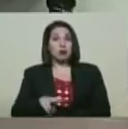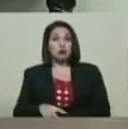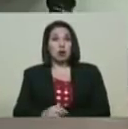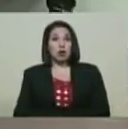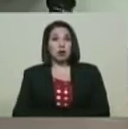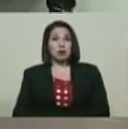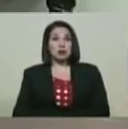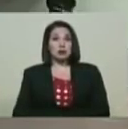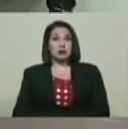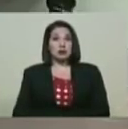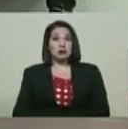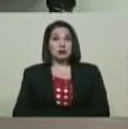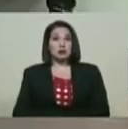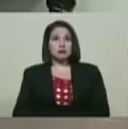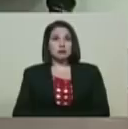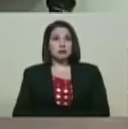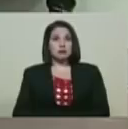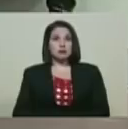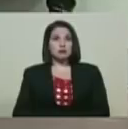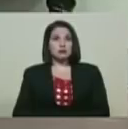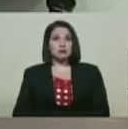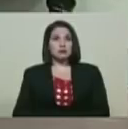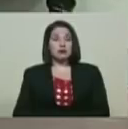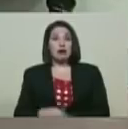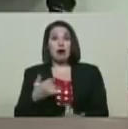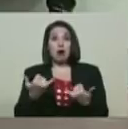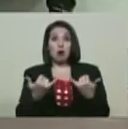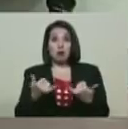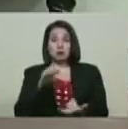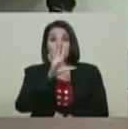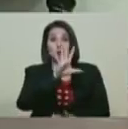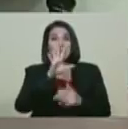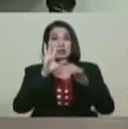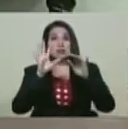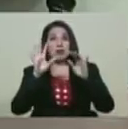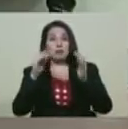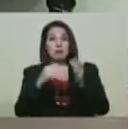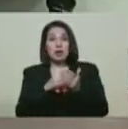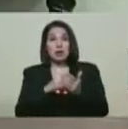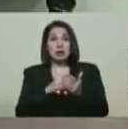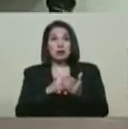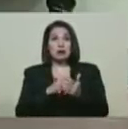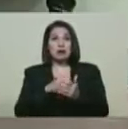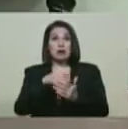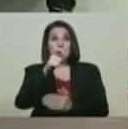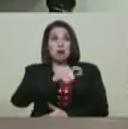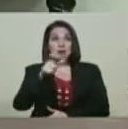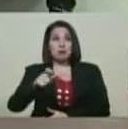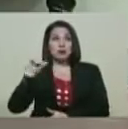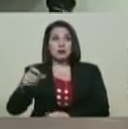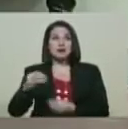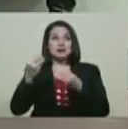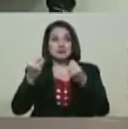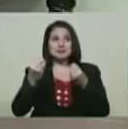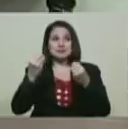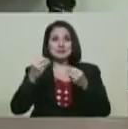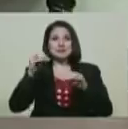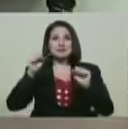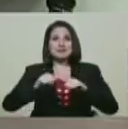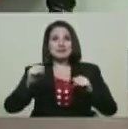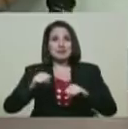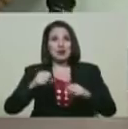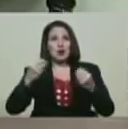enrevesado. Actualmente existen 50.918 mineros digitales en la página web del